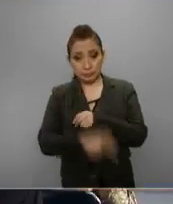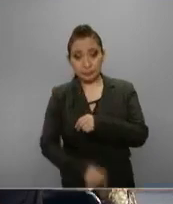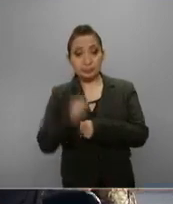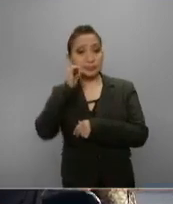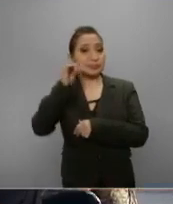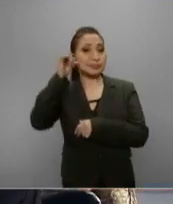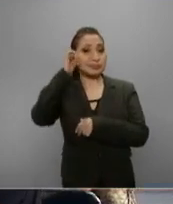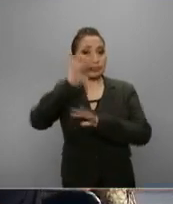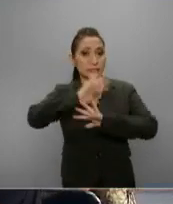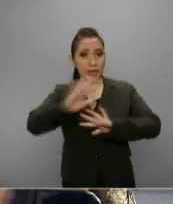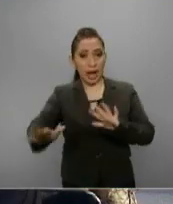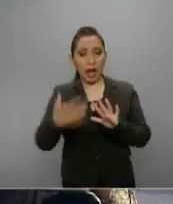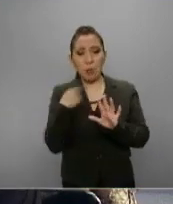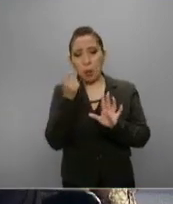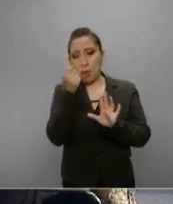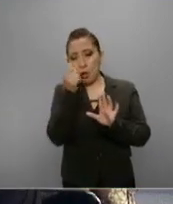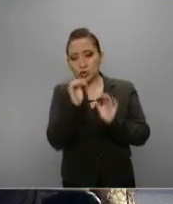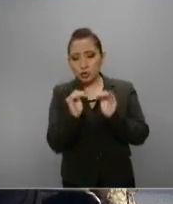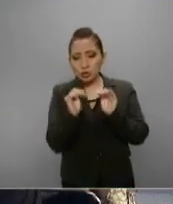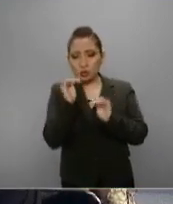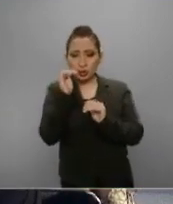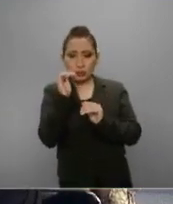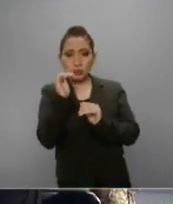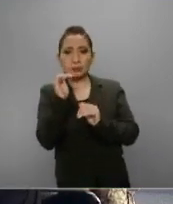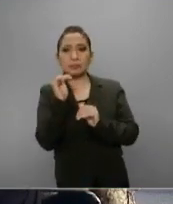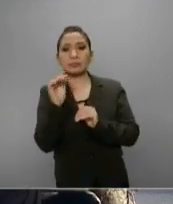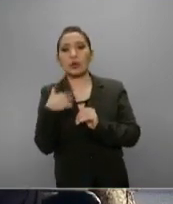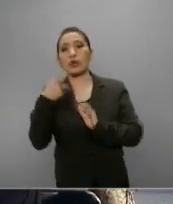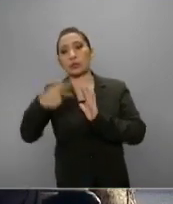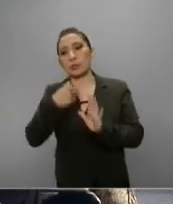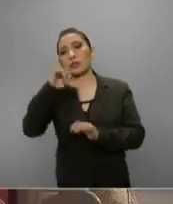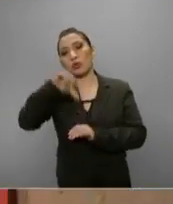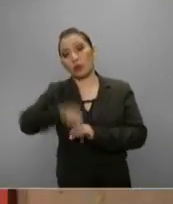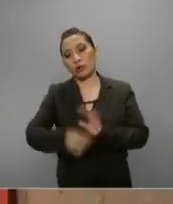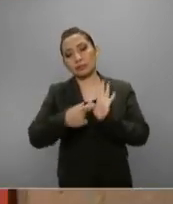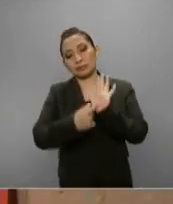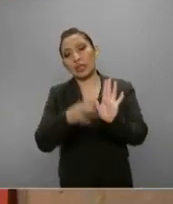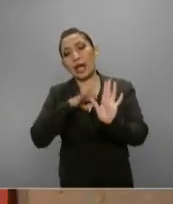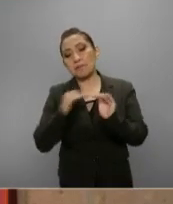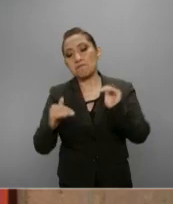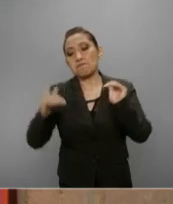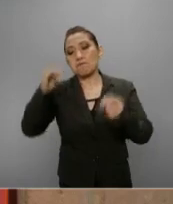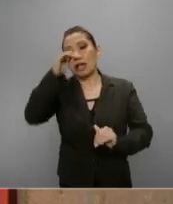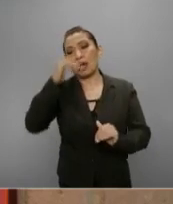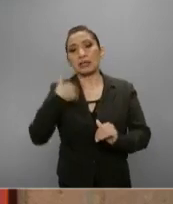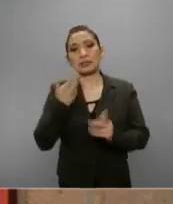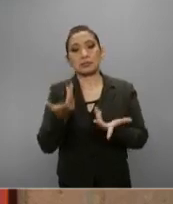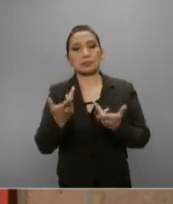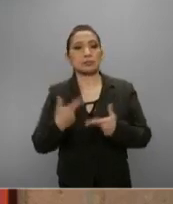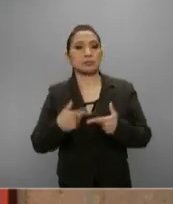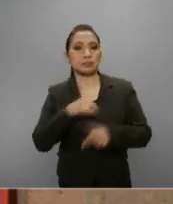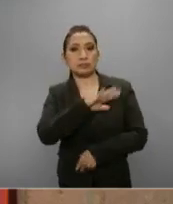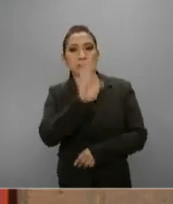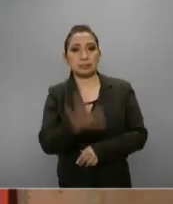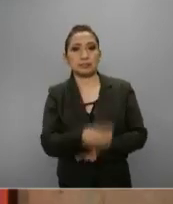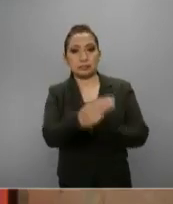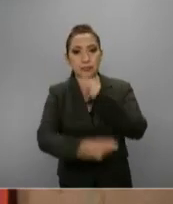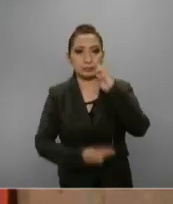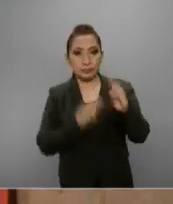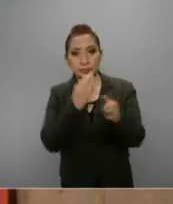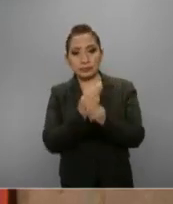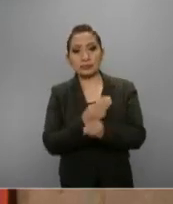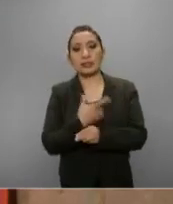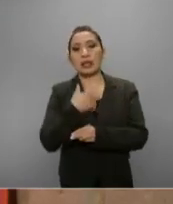ayer comentábamos que había tenido pequeños incrementos. Pues bueno, el día de hoy también se produce un incremento en la tasa de letalidad